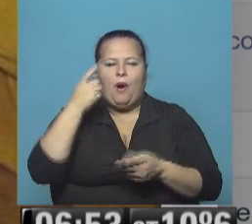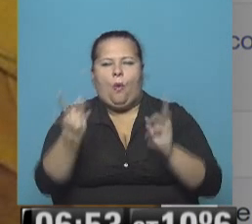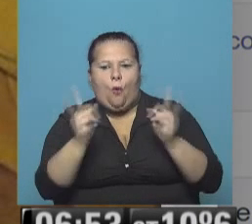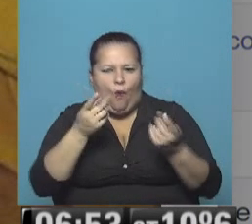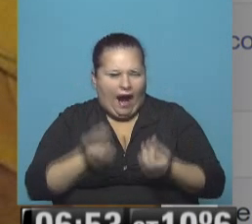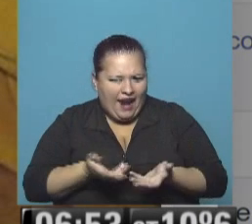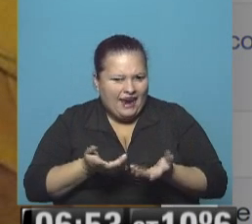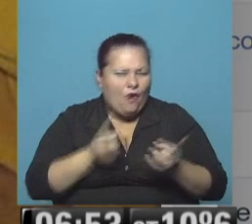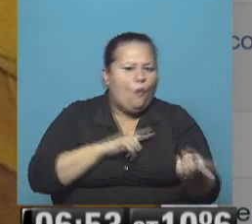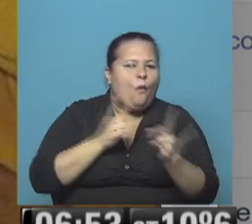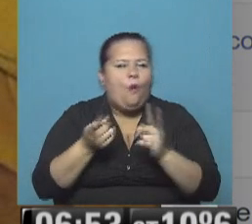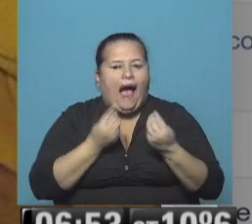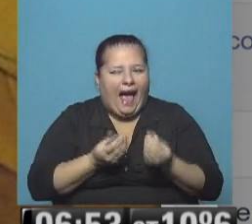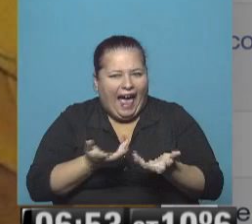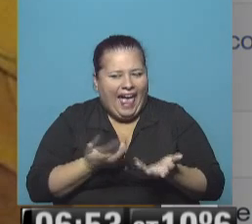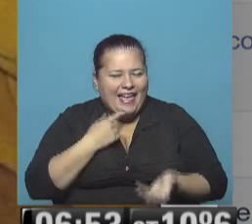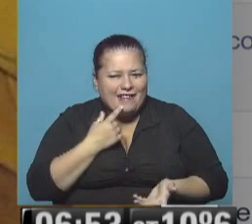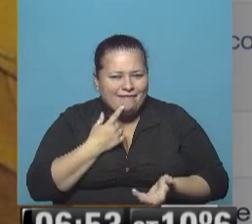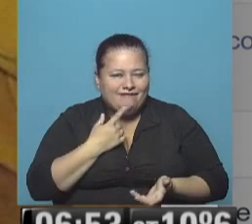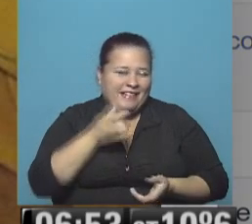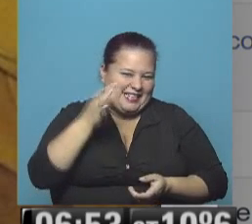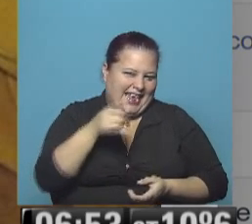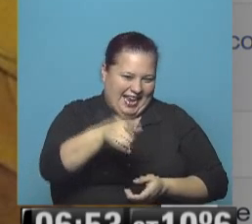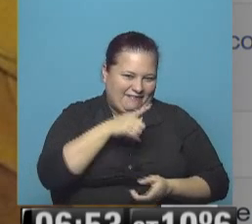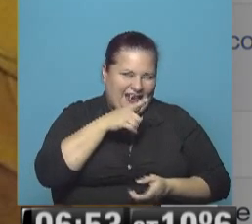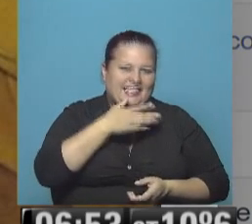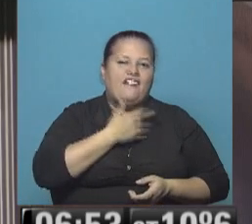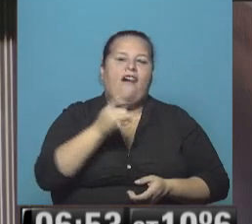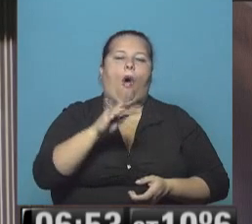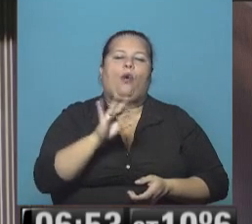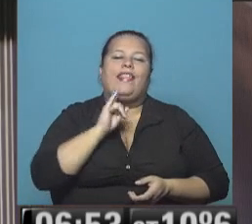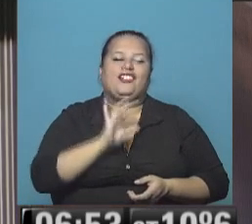mascota de quiénes facundito bonito de seguro